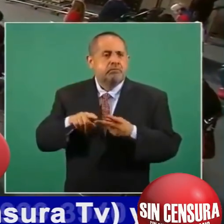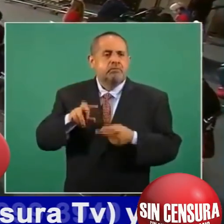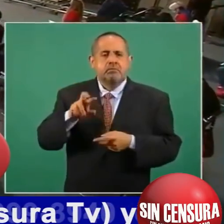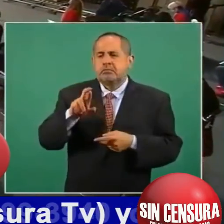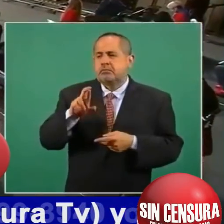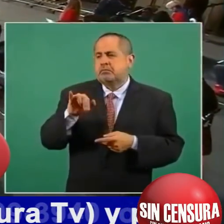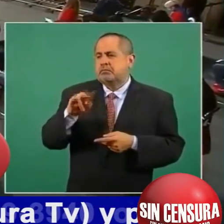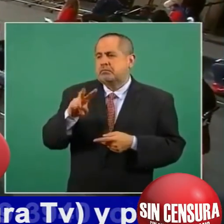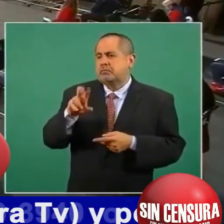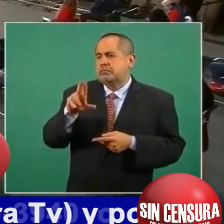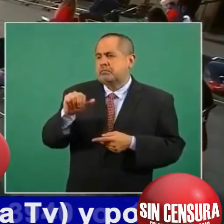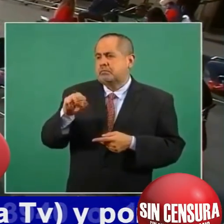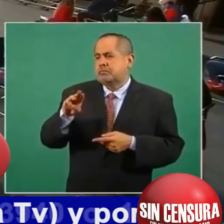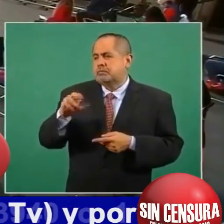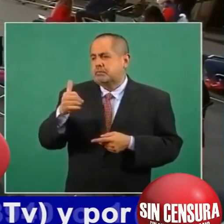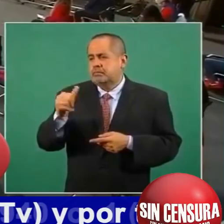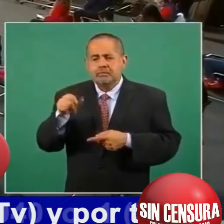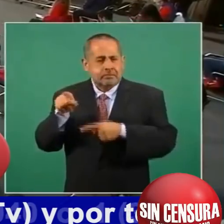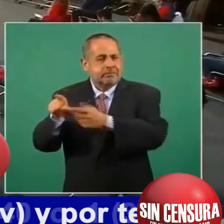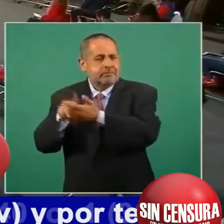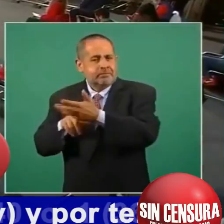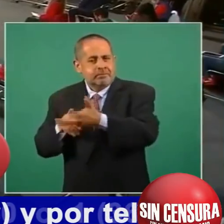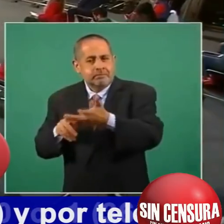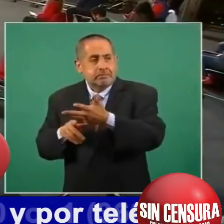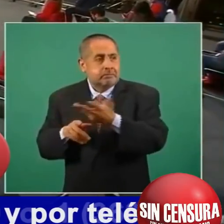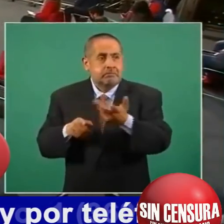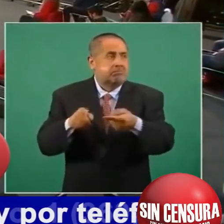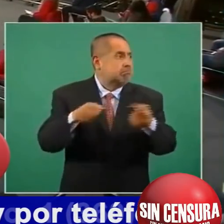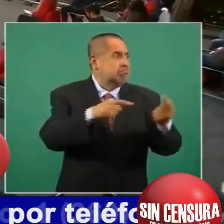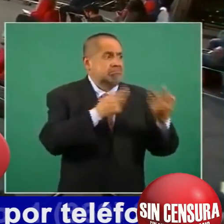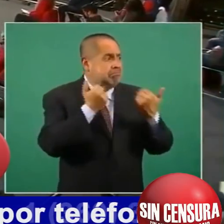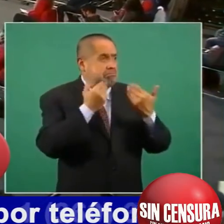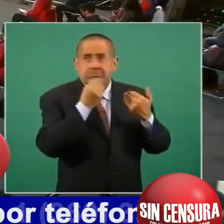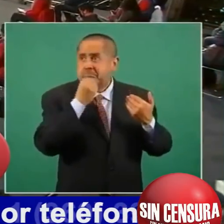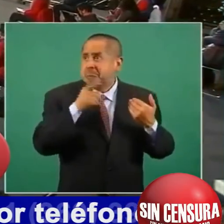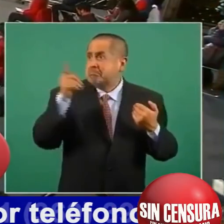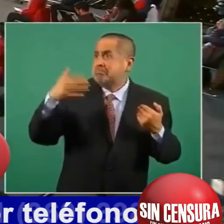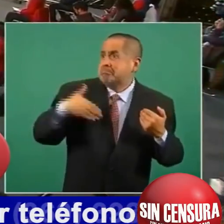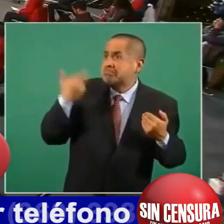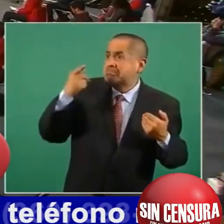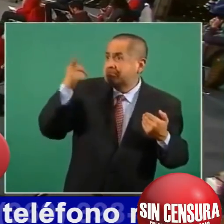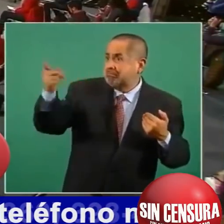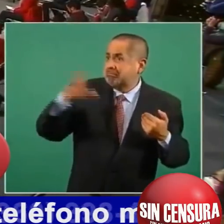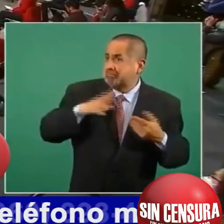Maya, porque era el único sitio donde había trabajo,